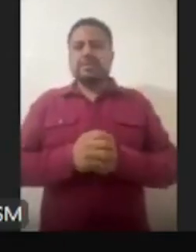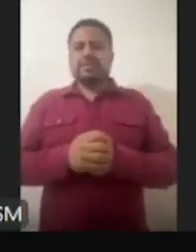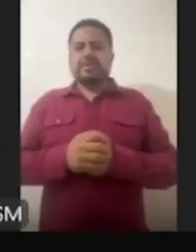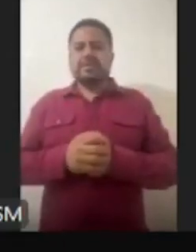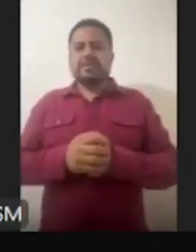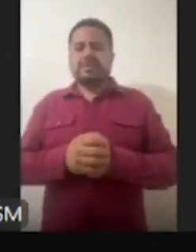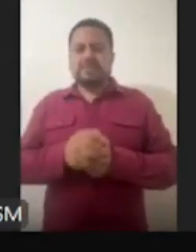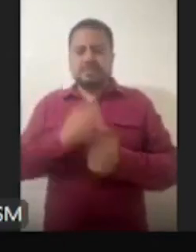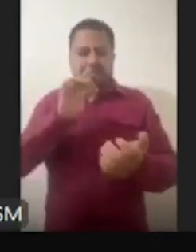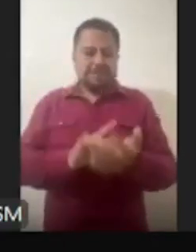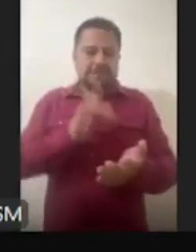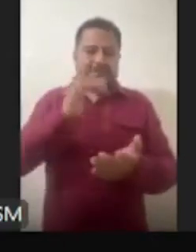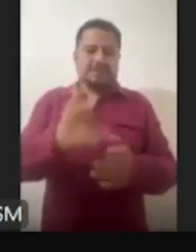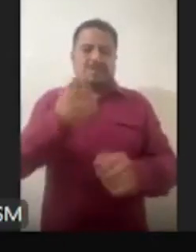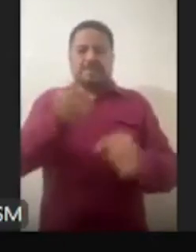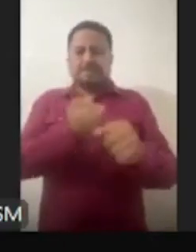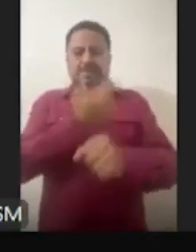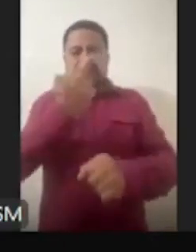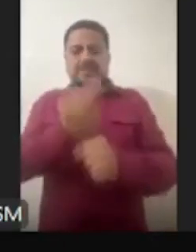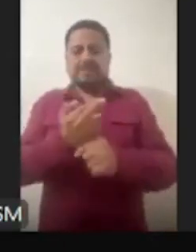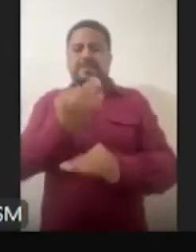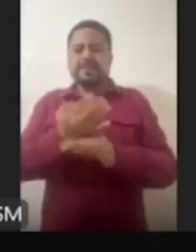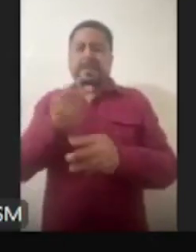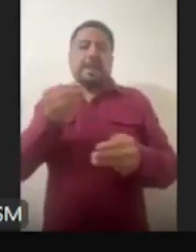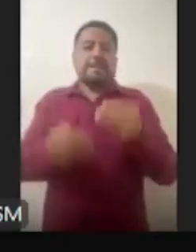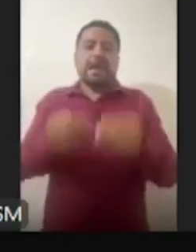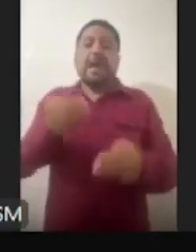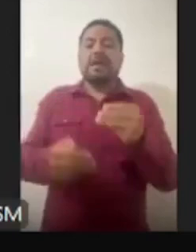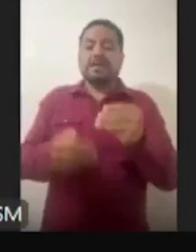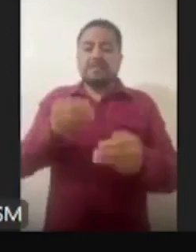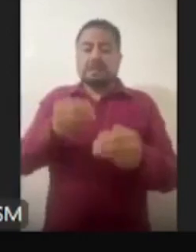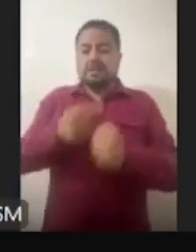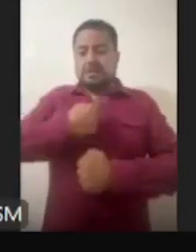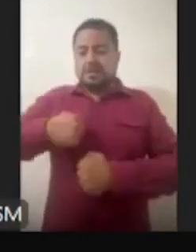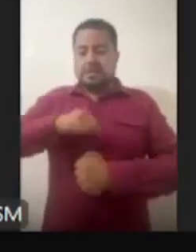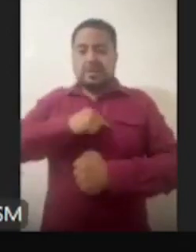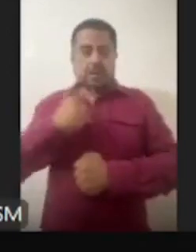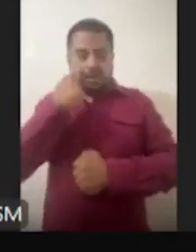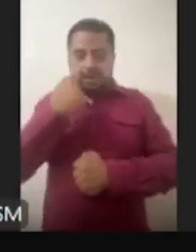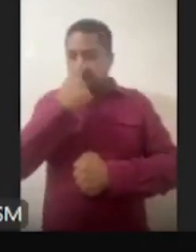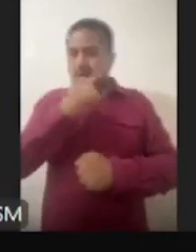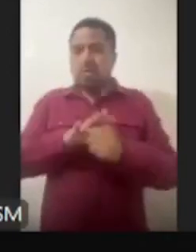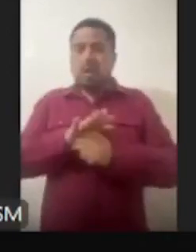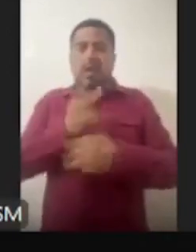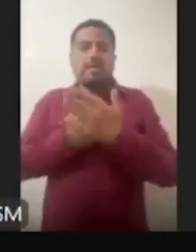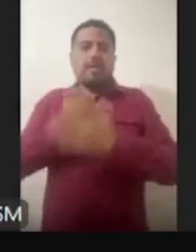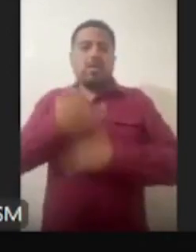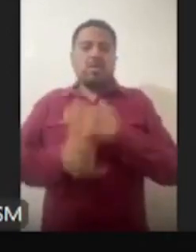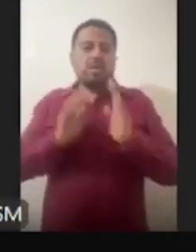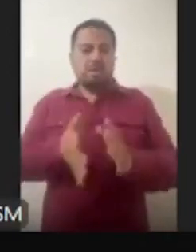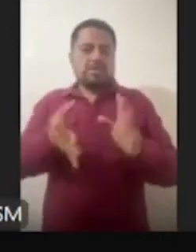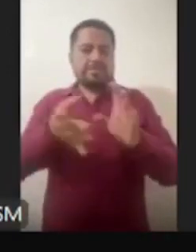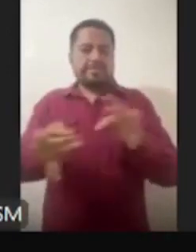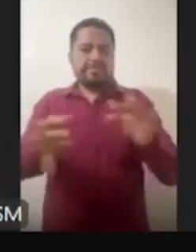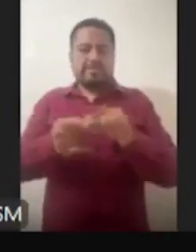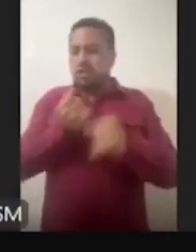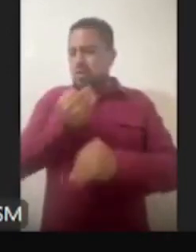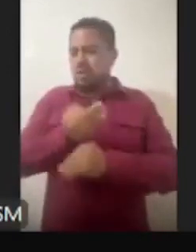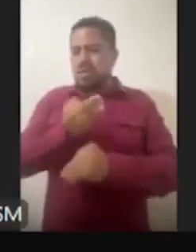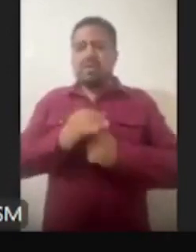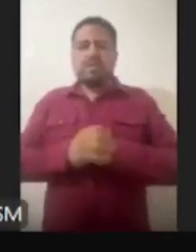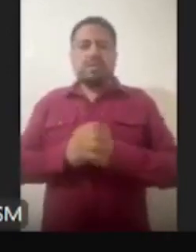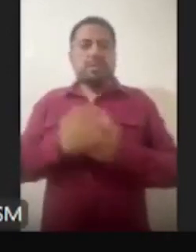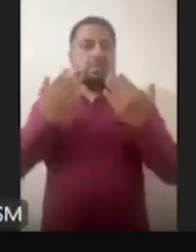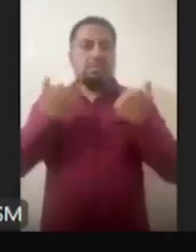Gracias, secretario. Magistradas, magistrado, está a nuestra consideración el proyecto del que se ha dado cuenta. No habiendo comentarios